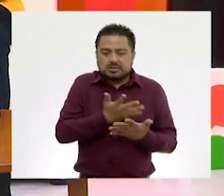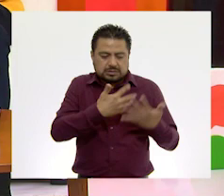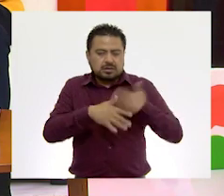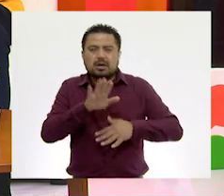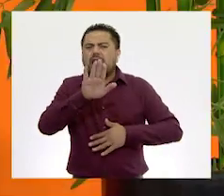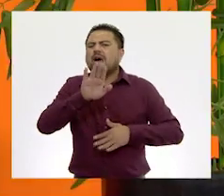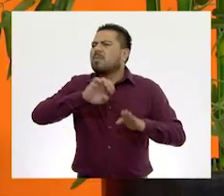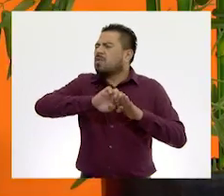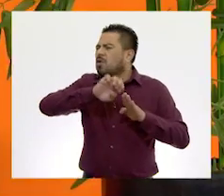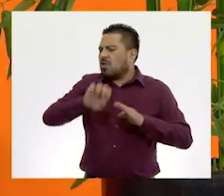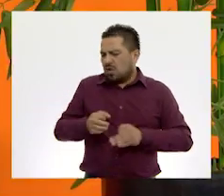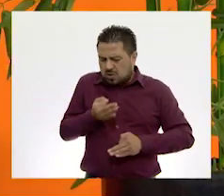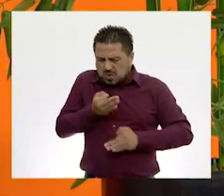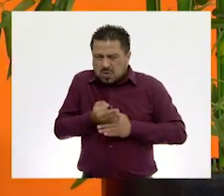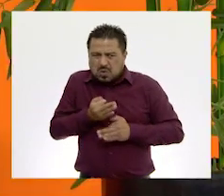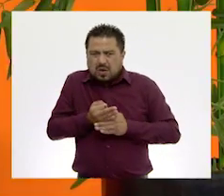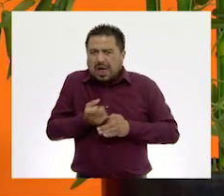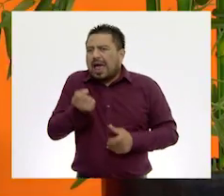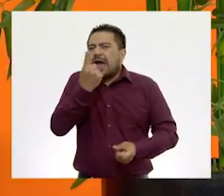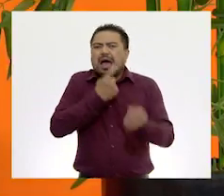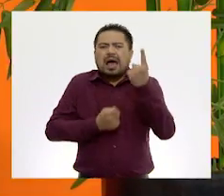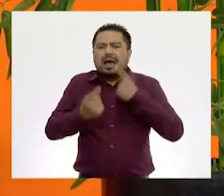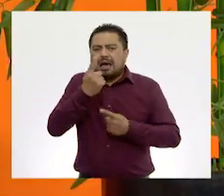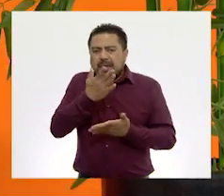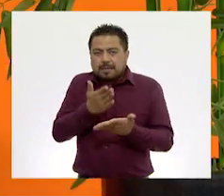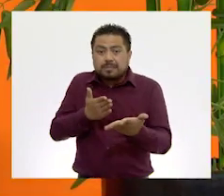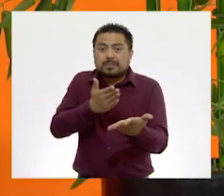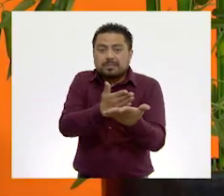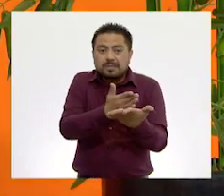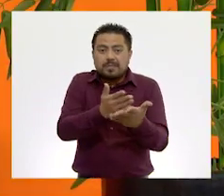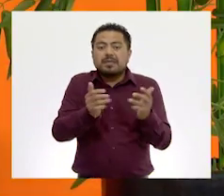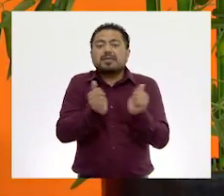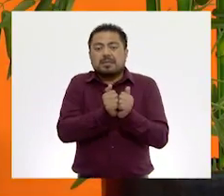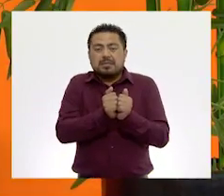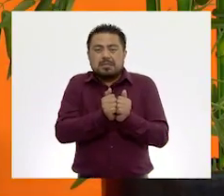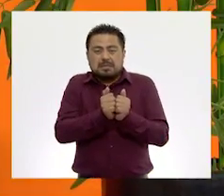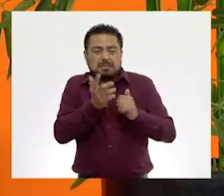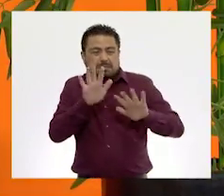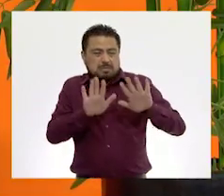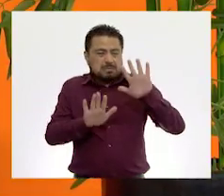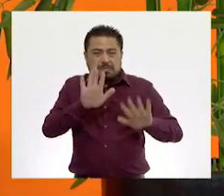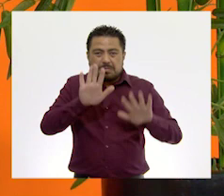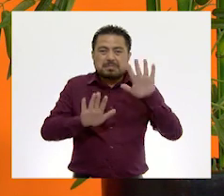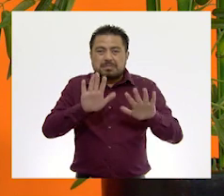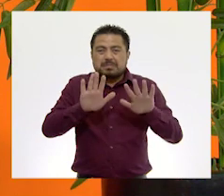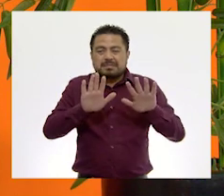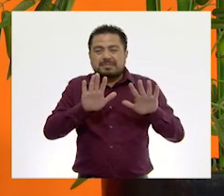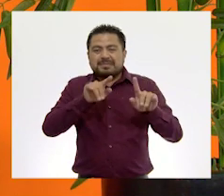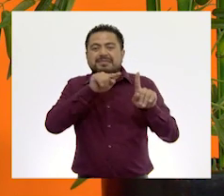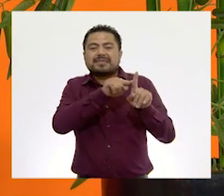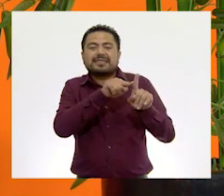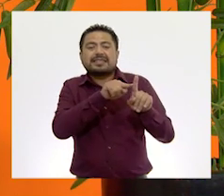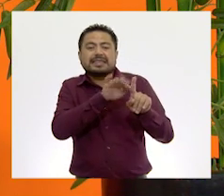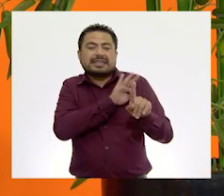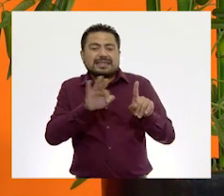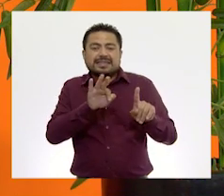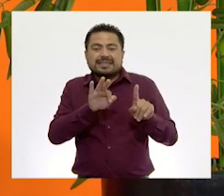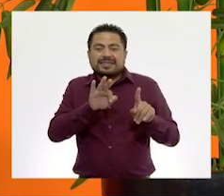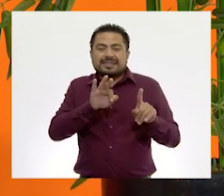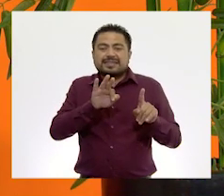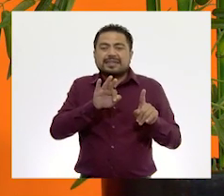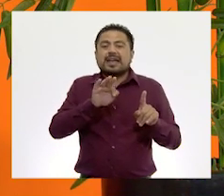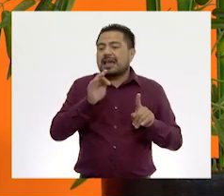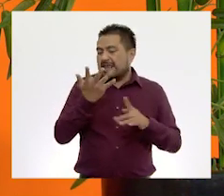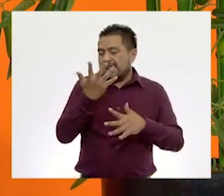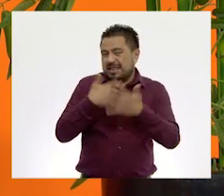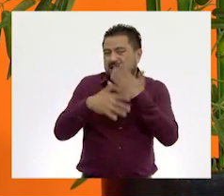ejemplo, ahora que mencionas que algunos llegan con cierto lenguaje de mímica o demás, ¿hay familias que van generando su propia